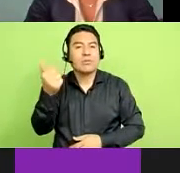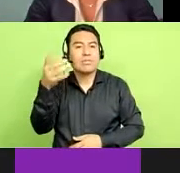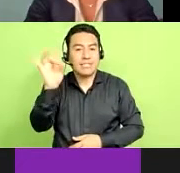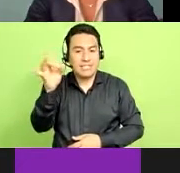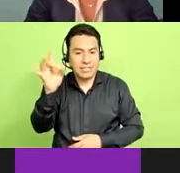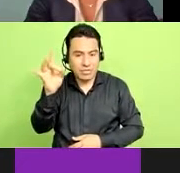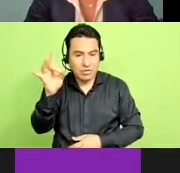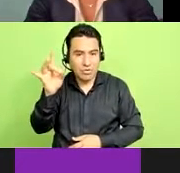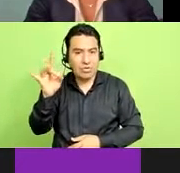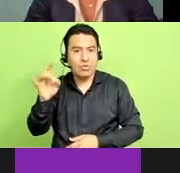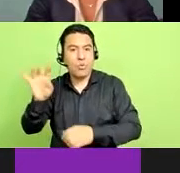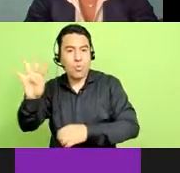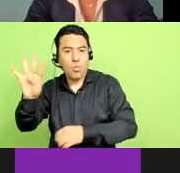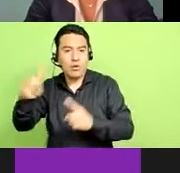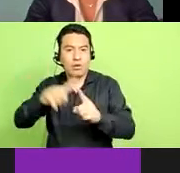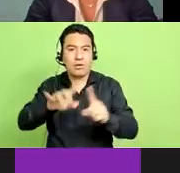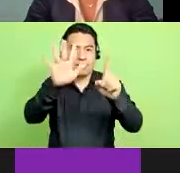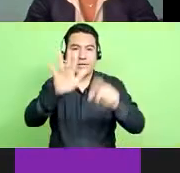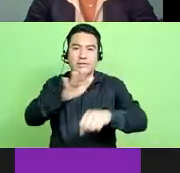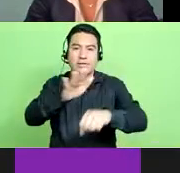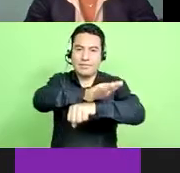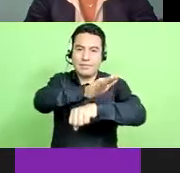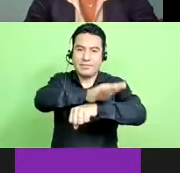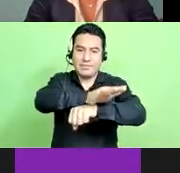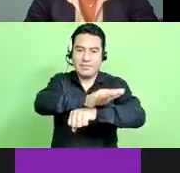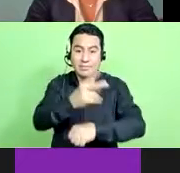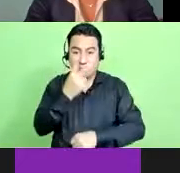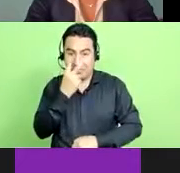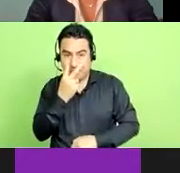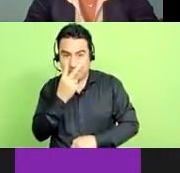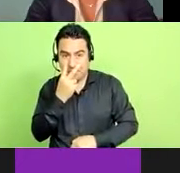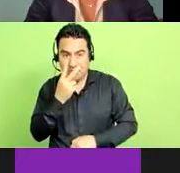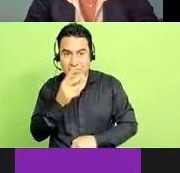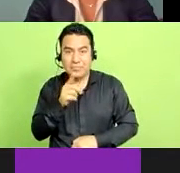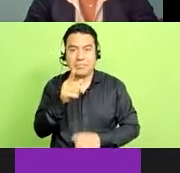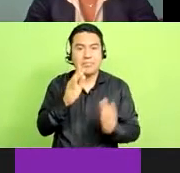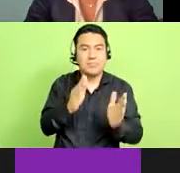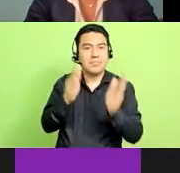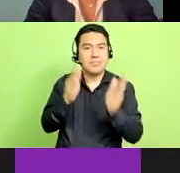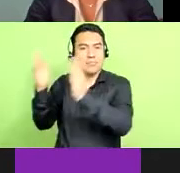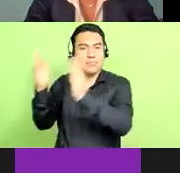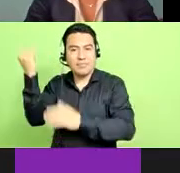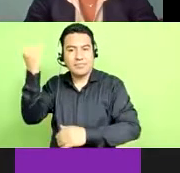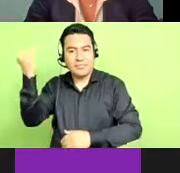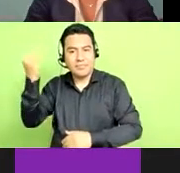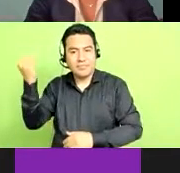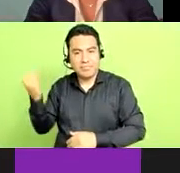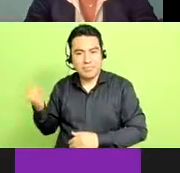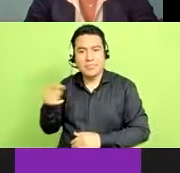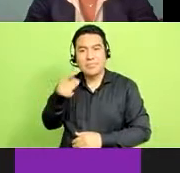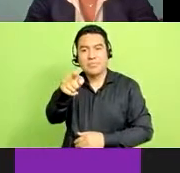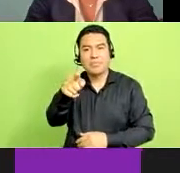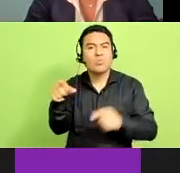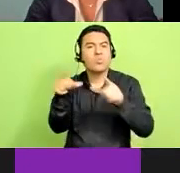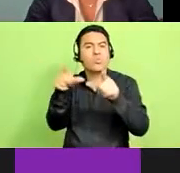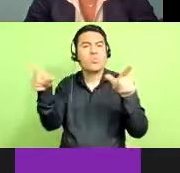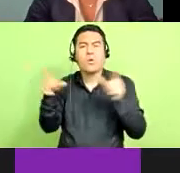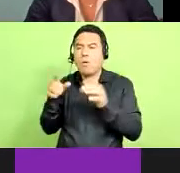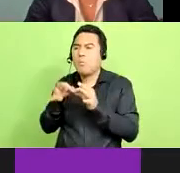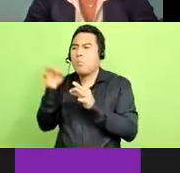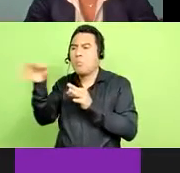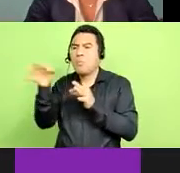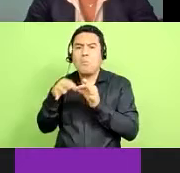18 horas ustedes pueden ver la parte derecha de su pantalla las indicaciones respecto